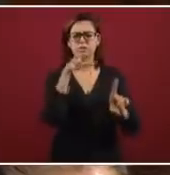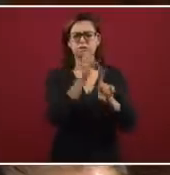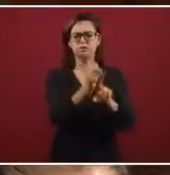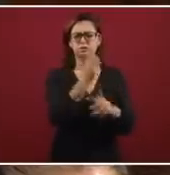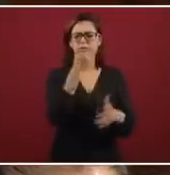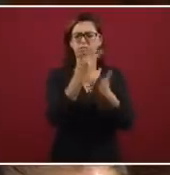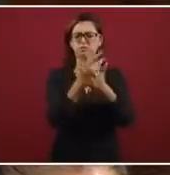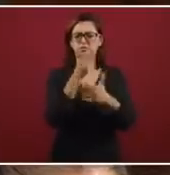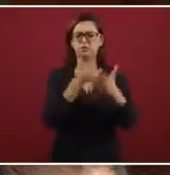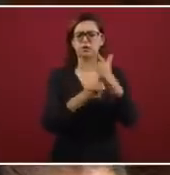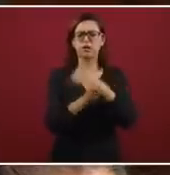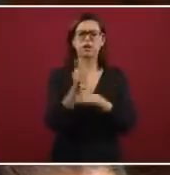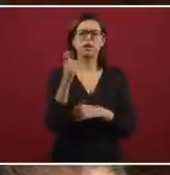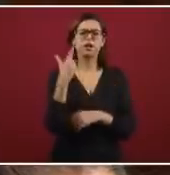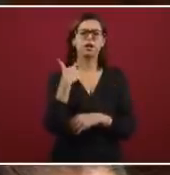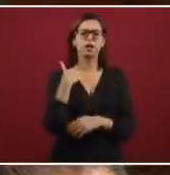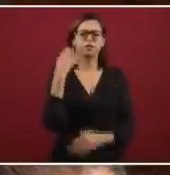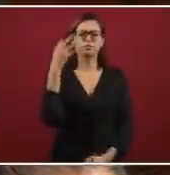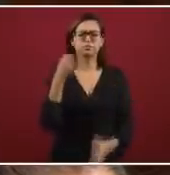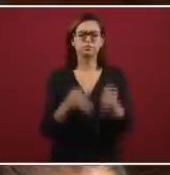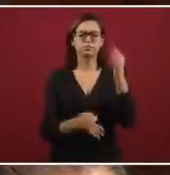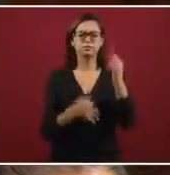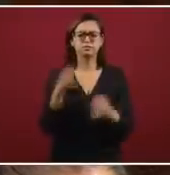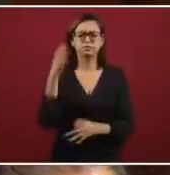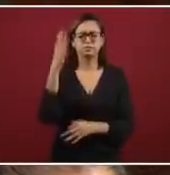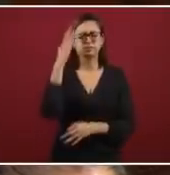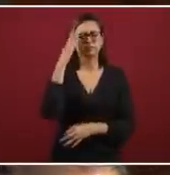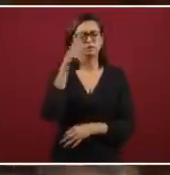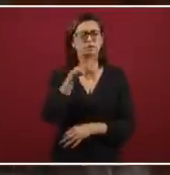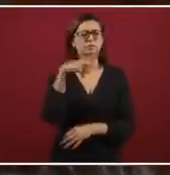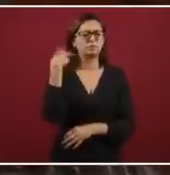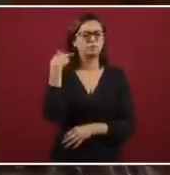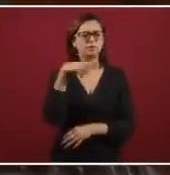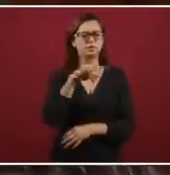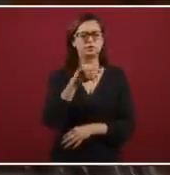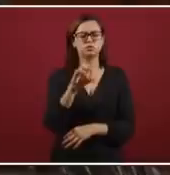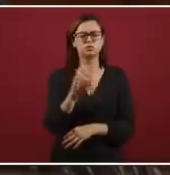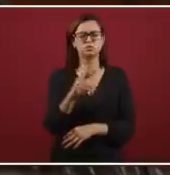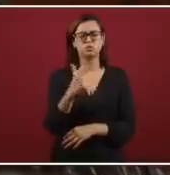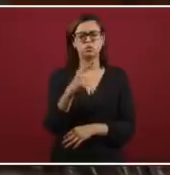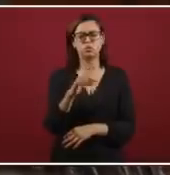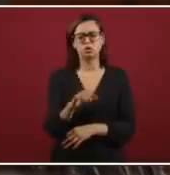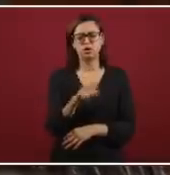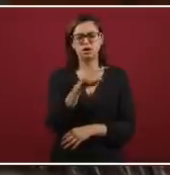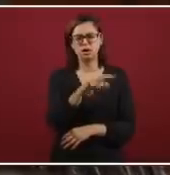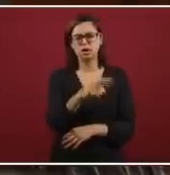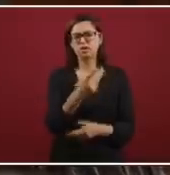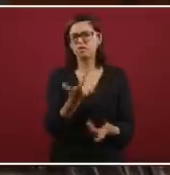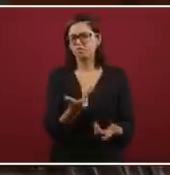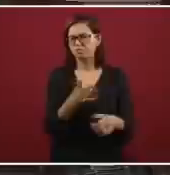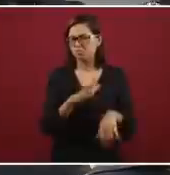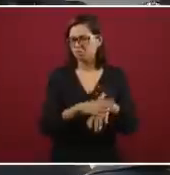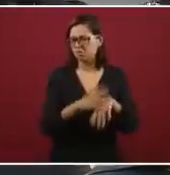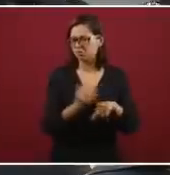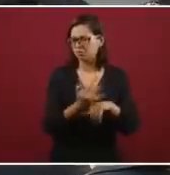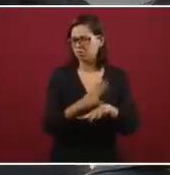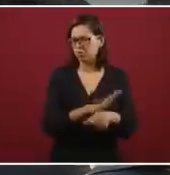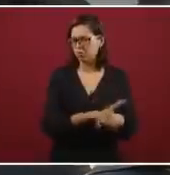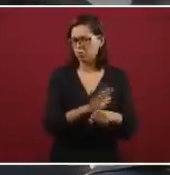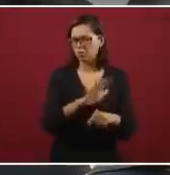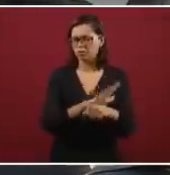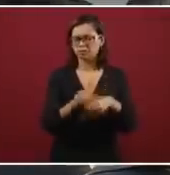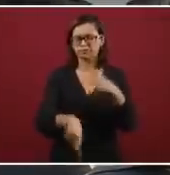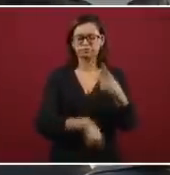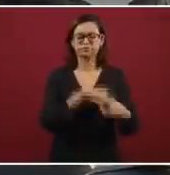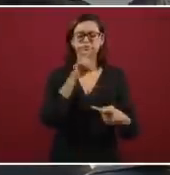fuera el fiscal en Veracruz, Jorge Winkler, eso por un lado. Y dos, ¿qué llamado le haría a la